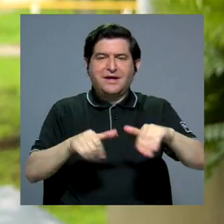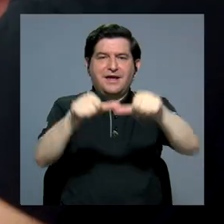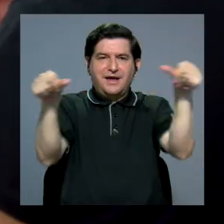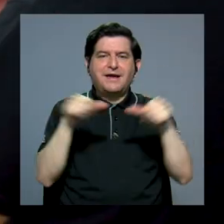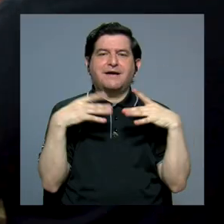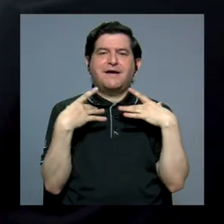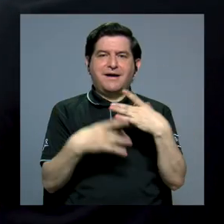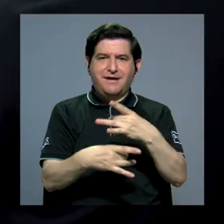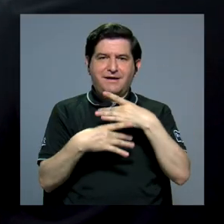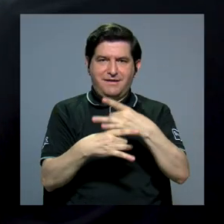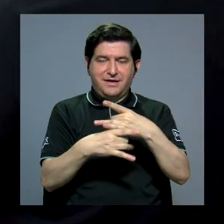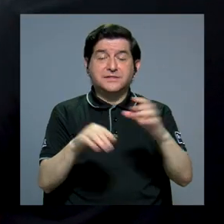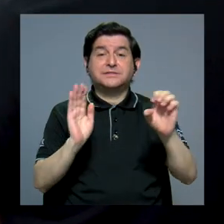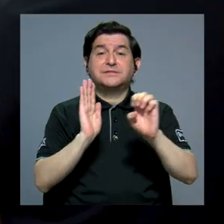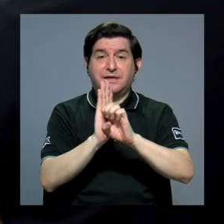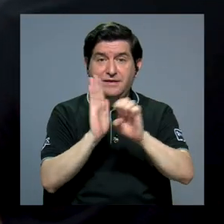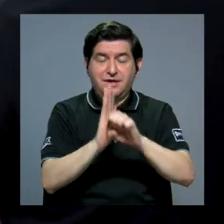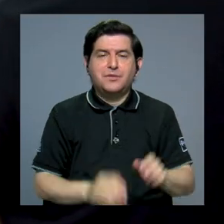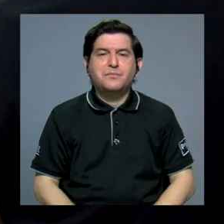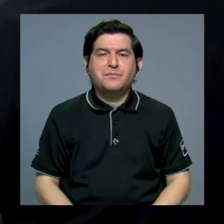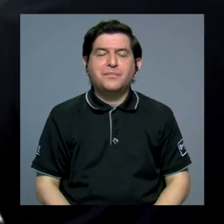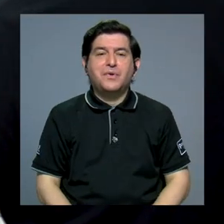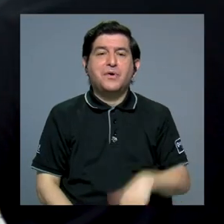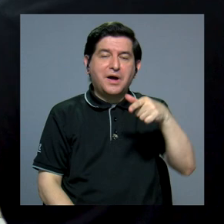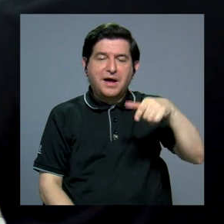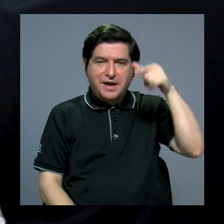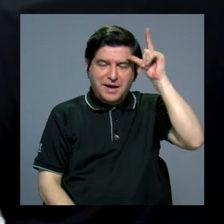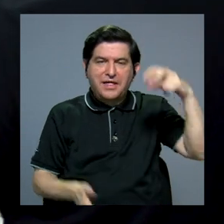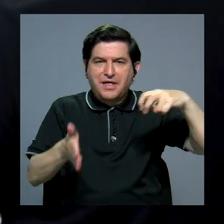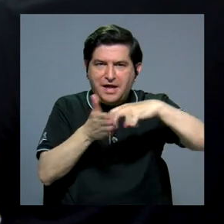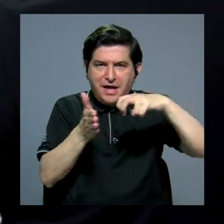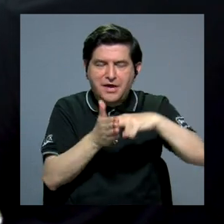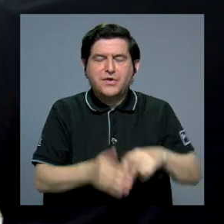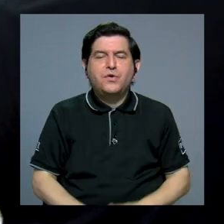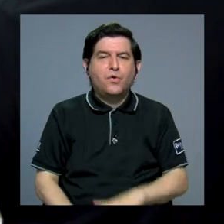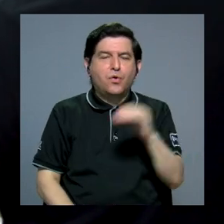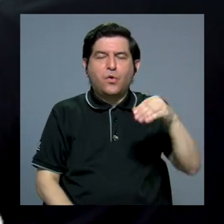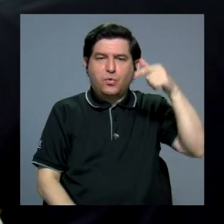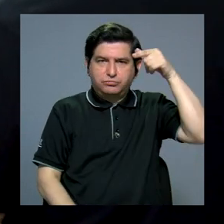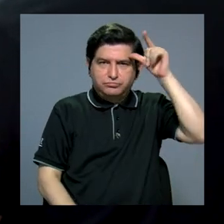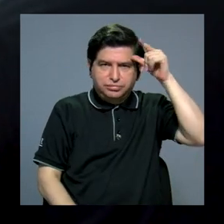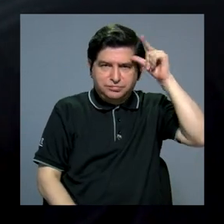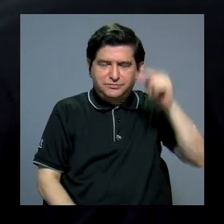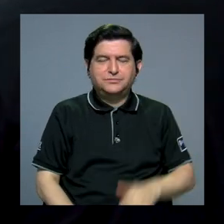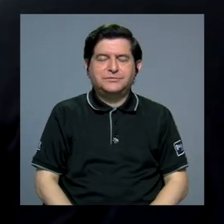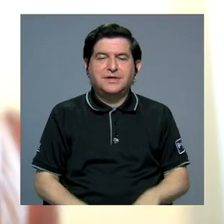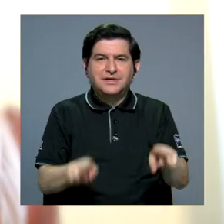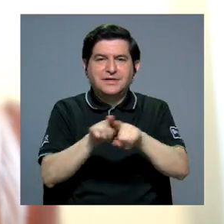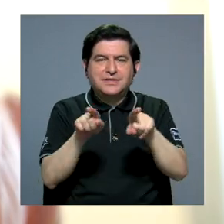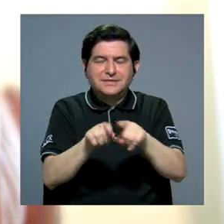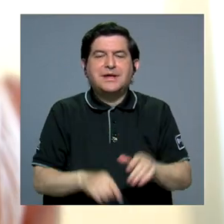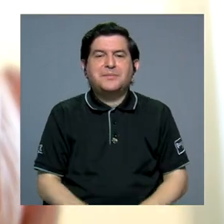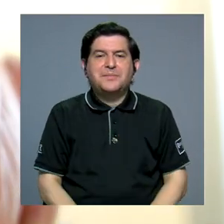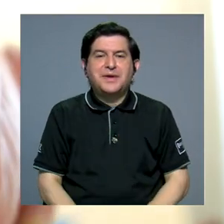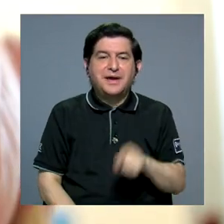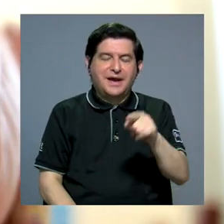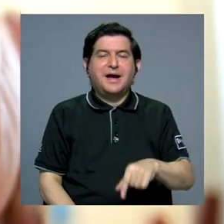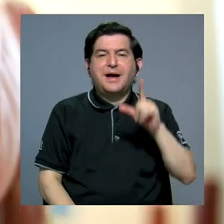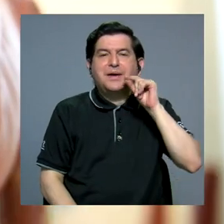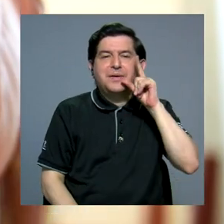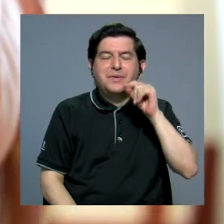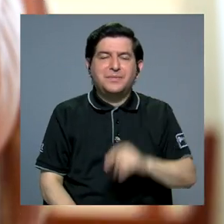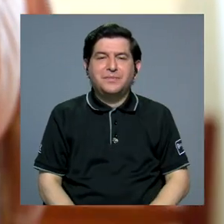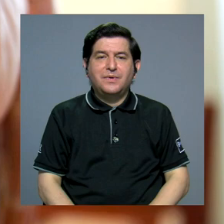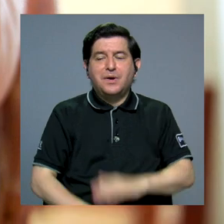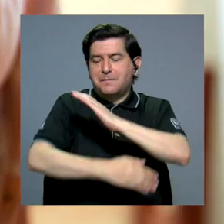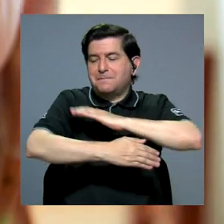áreas de interés. Por ejemplo, podemos mencionar el ganado caprino, el ganado bovino, podemos mencionar la avicultura, podemos mencionar las